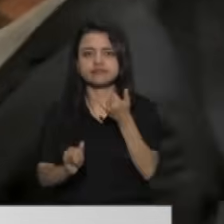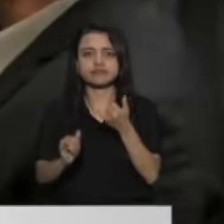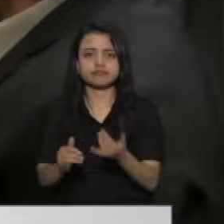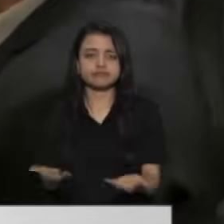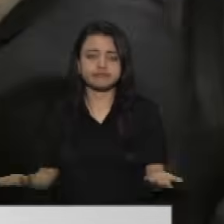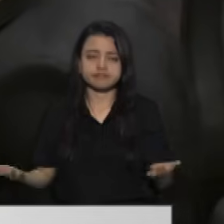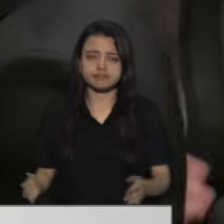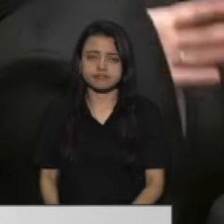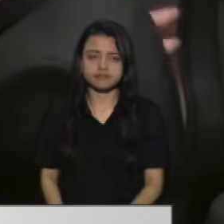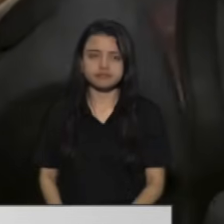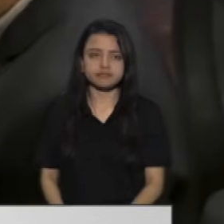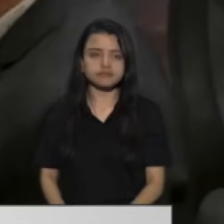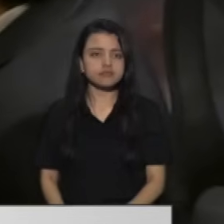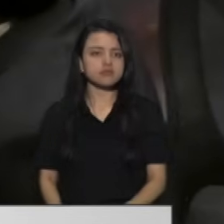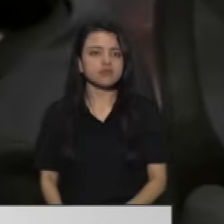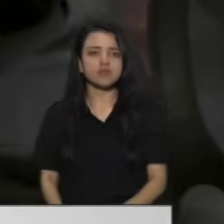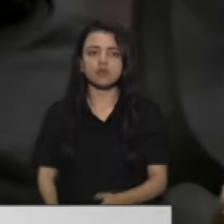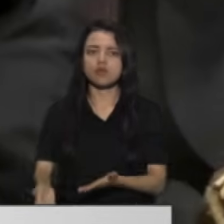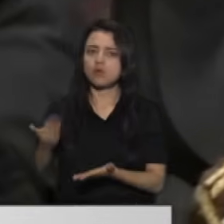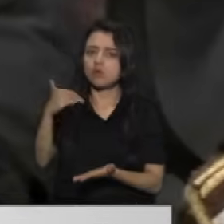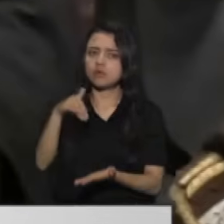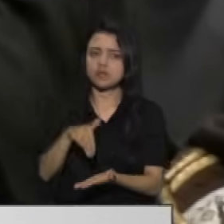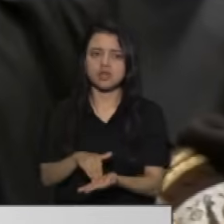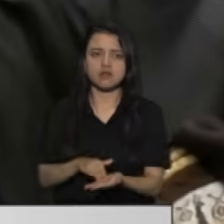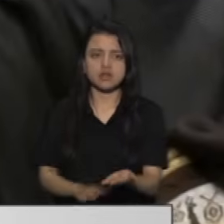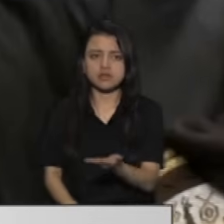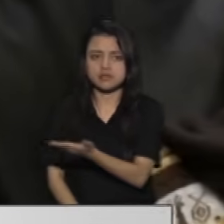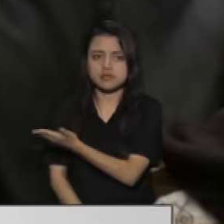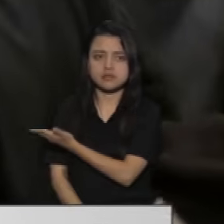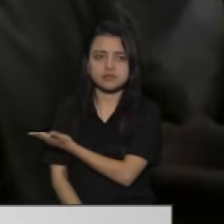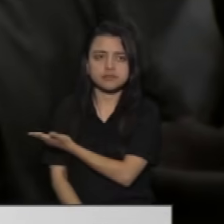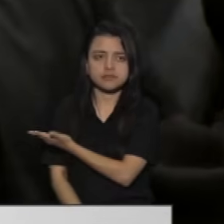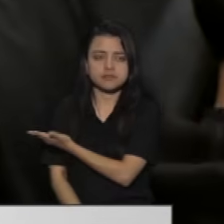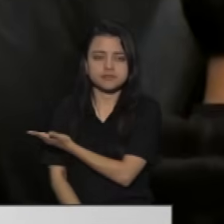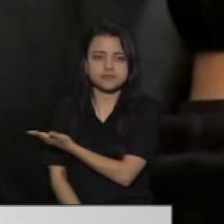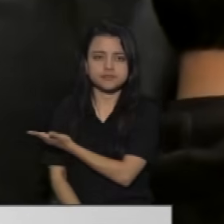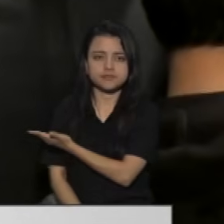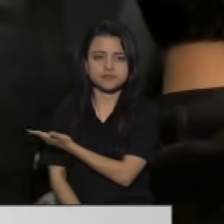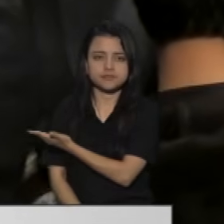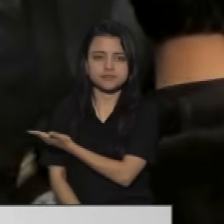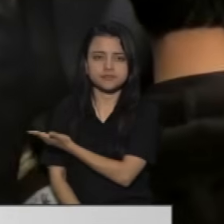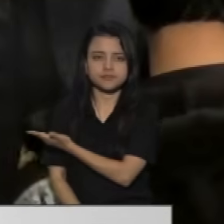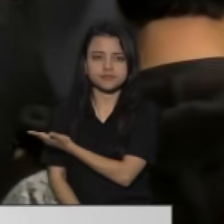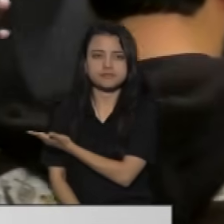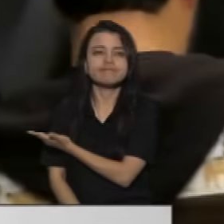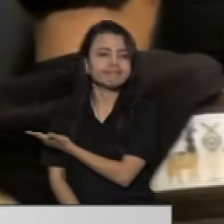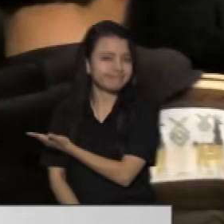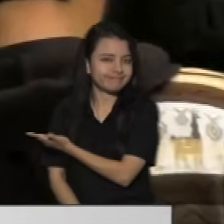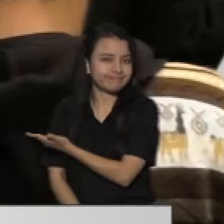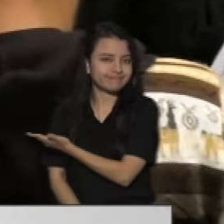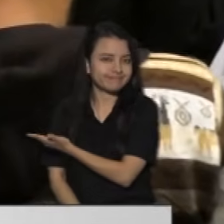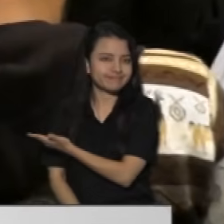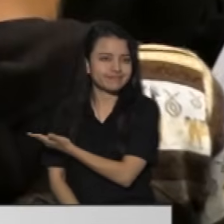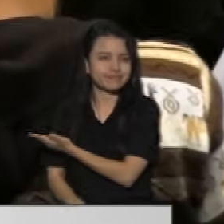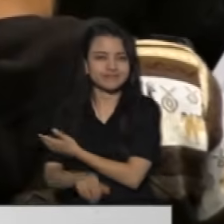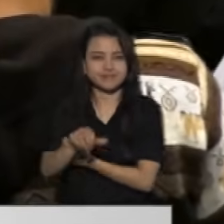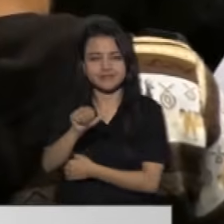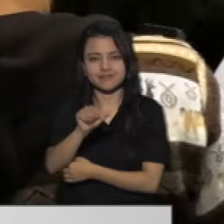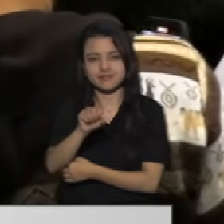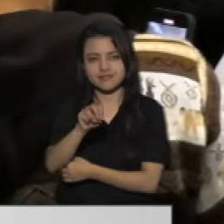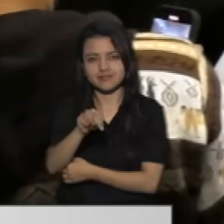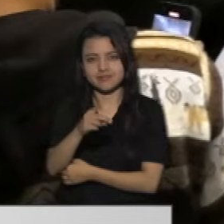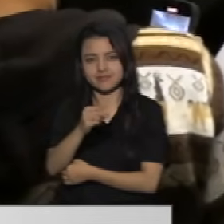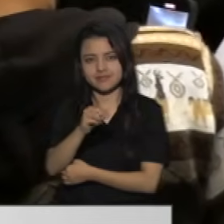pasó en las últimas horas nuevamente, lo que terminó, como ustedes lo tienen en pantalla, en una discusión entre el representante Andrés Forero y